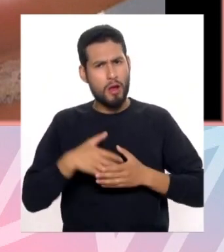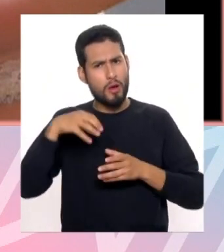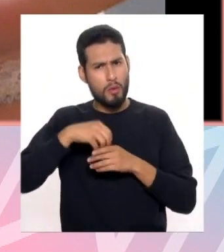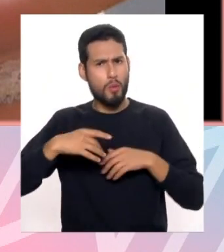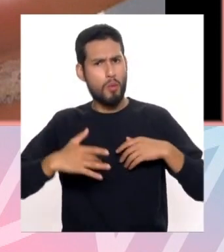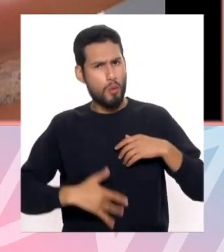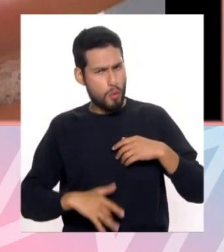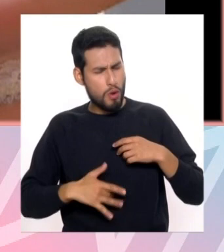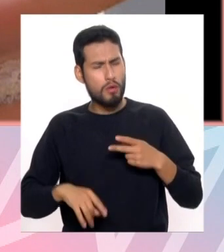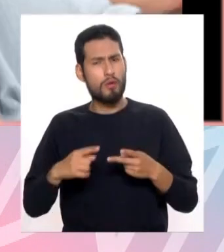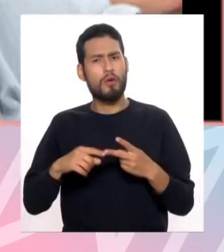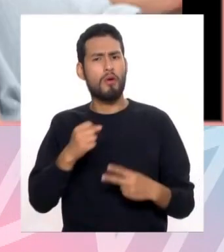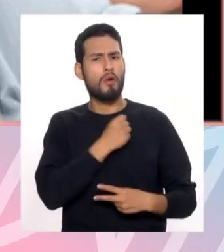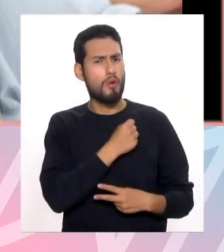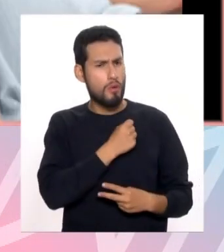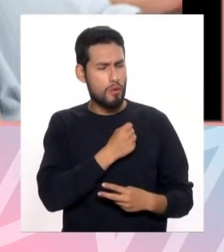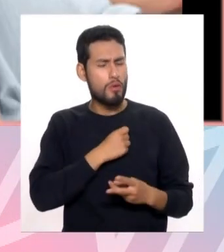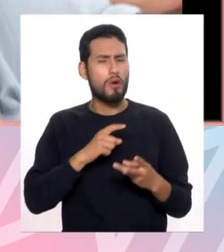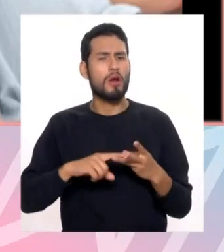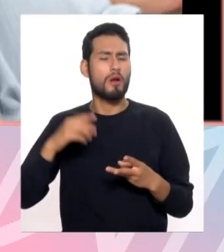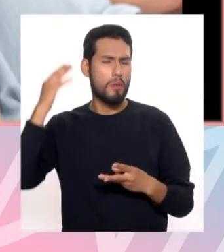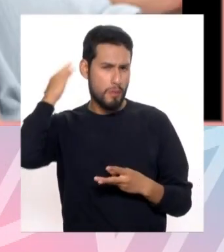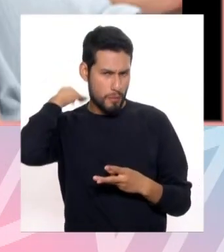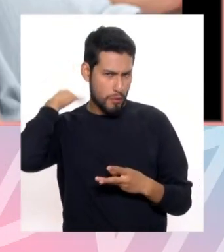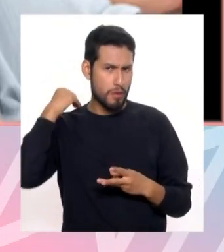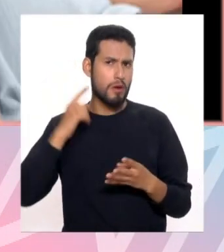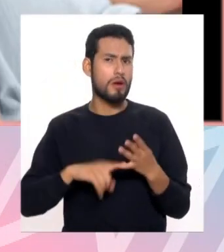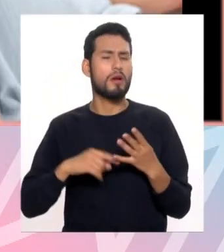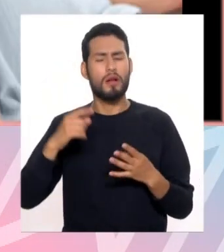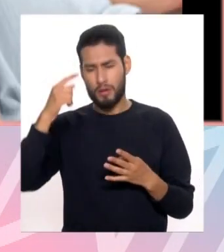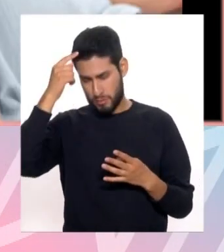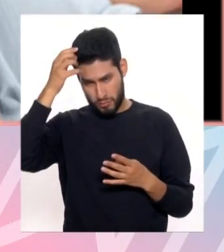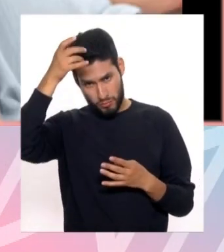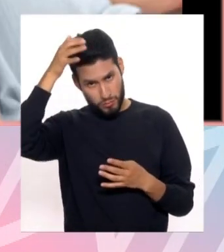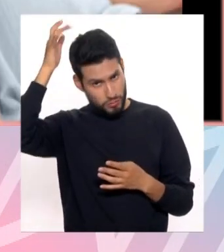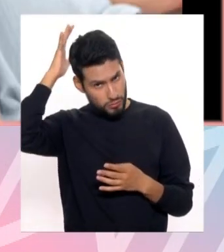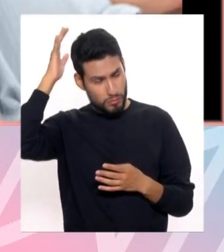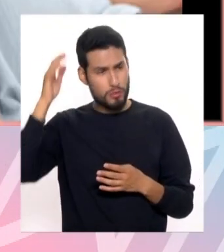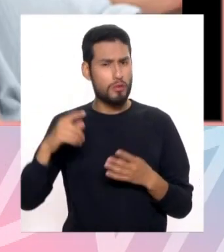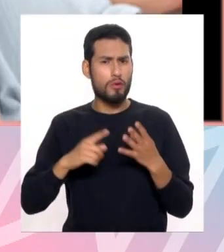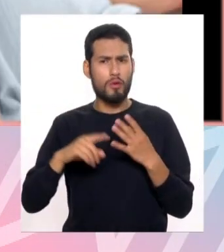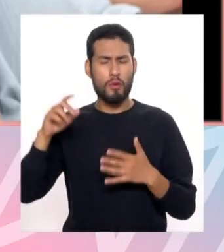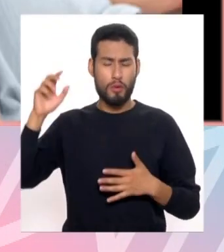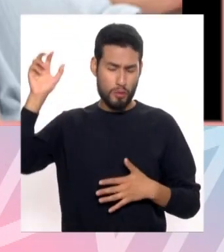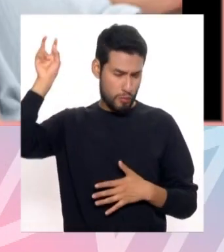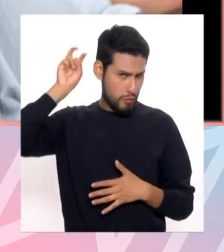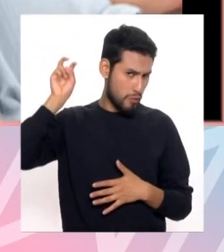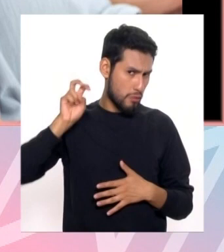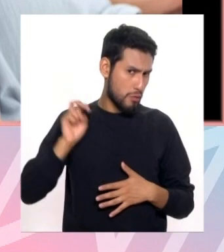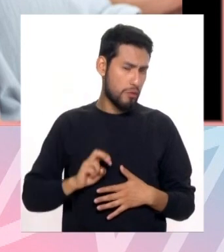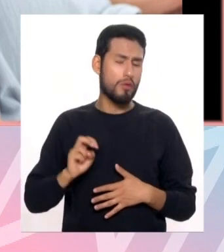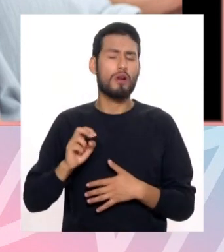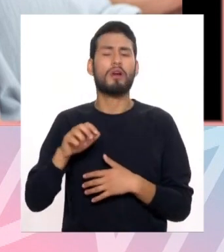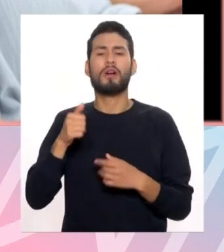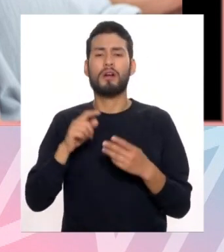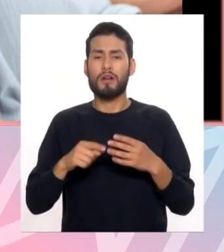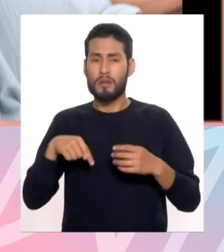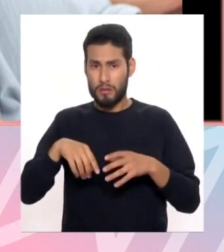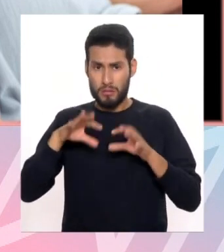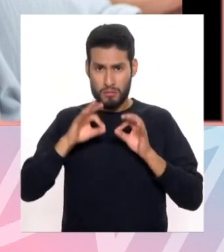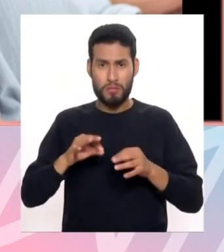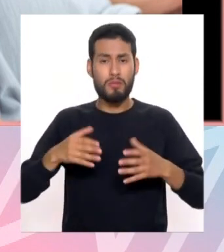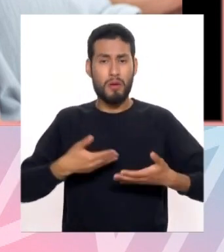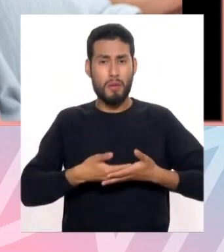urológicos, cardíacos, pulmonares, cerebrales, de la columna vertebral, de la placenta